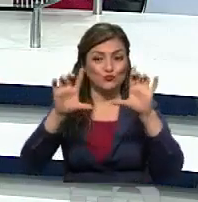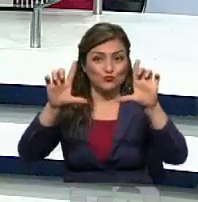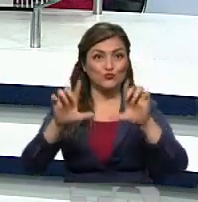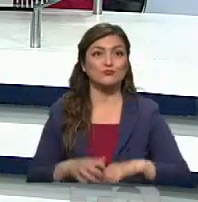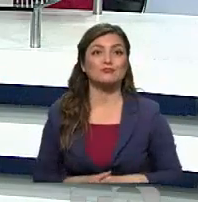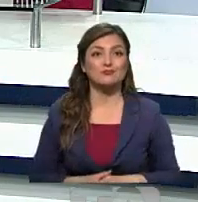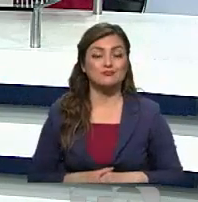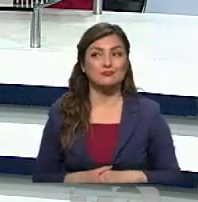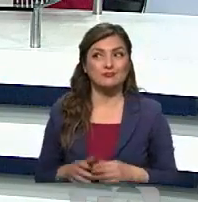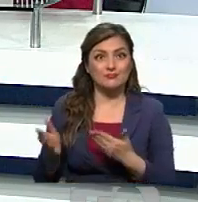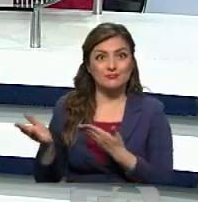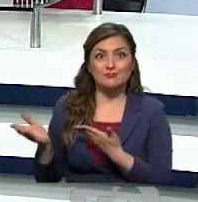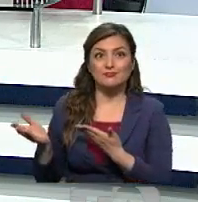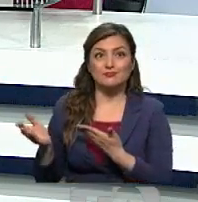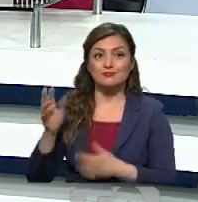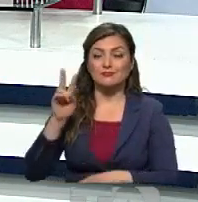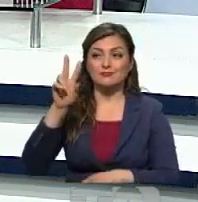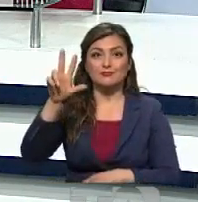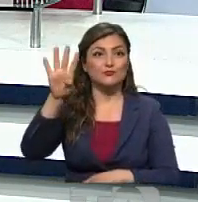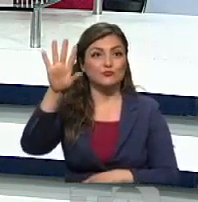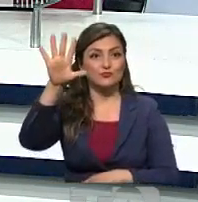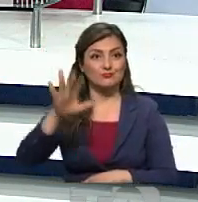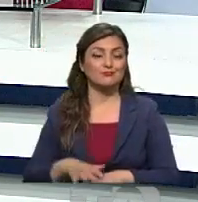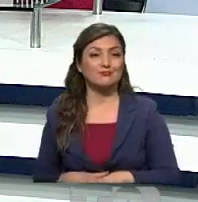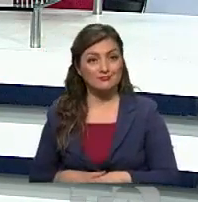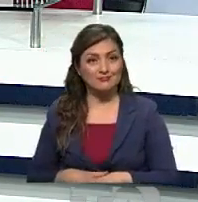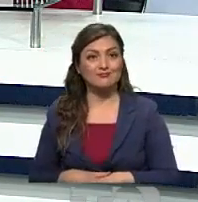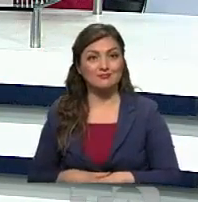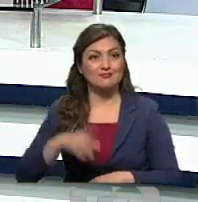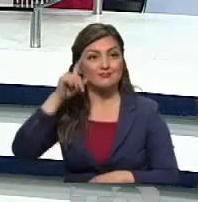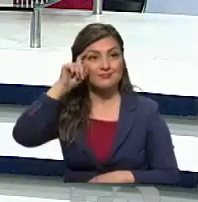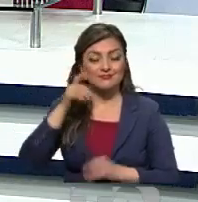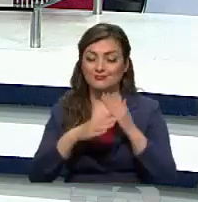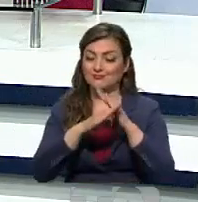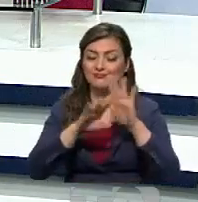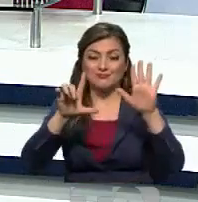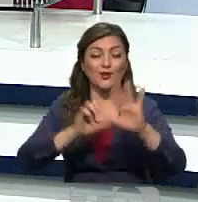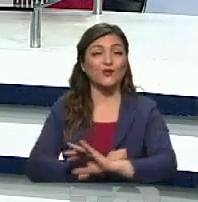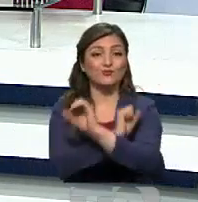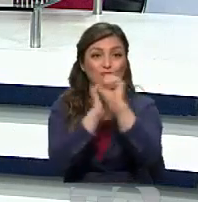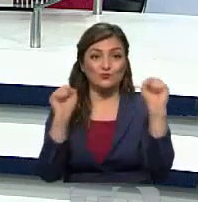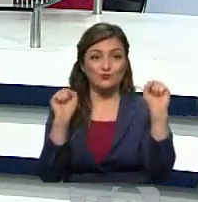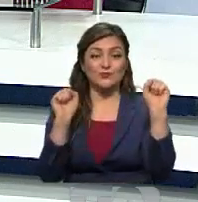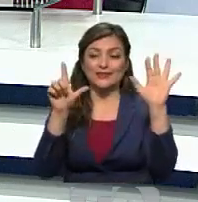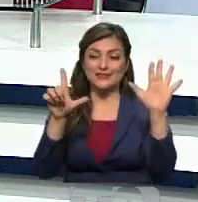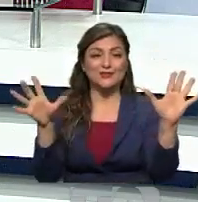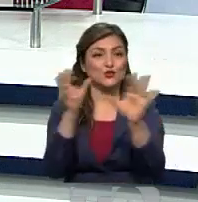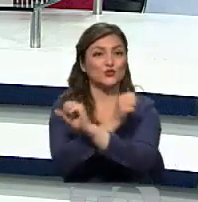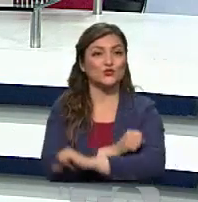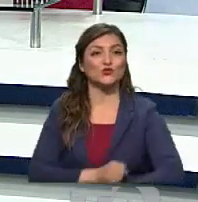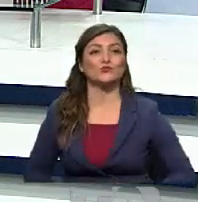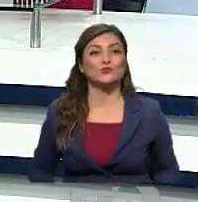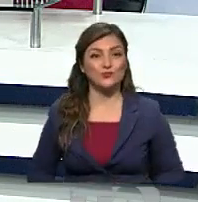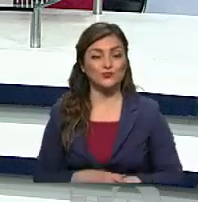placa. Tienen en pantalla, ahí está, 2, 3, 4 y 5. Recuerden que la restricción es desde las 7 de la mañana hasta las 7 de la